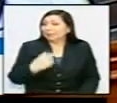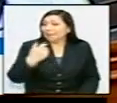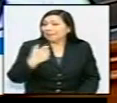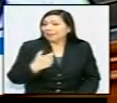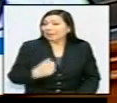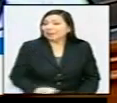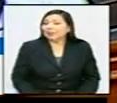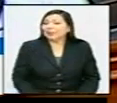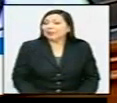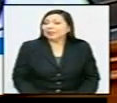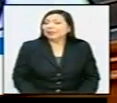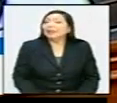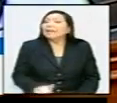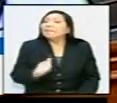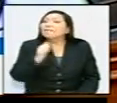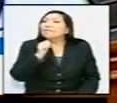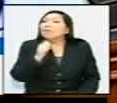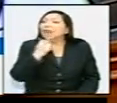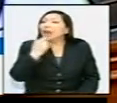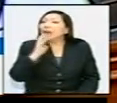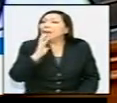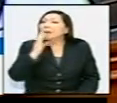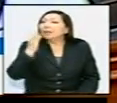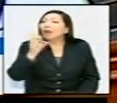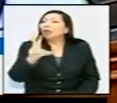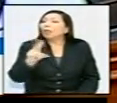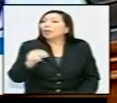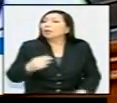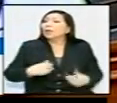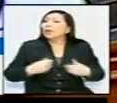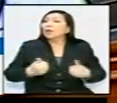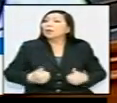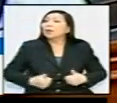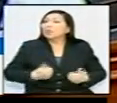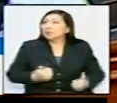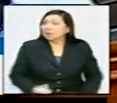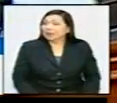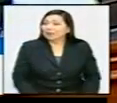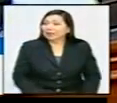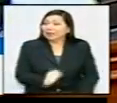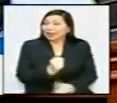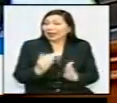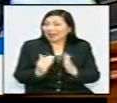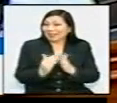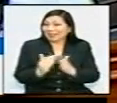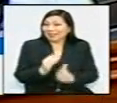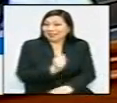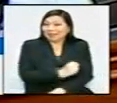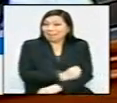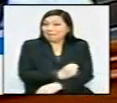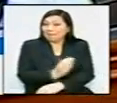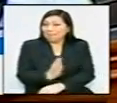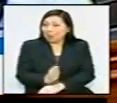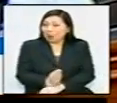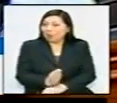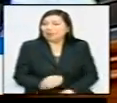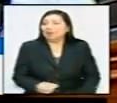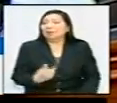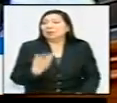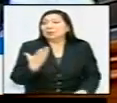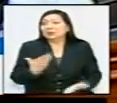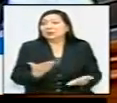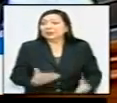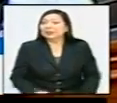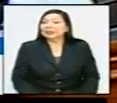persona, habría faltado a la verdad al negar que he vivido en el inmueble de San Borja. La comisión se basa en tres